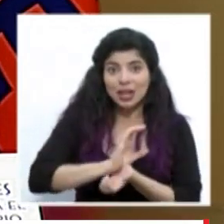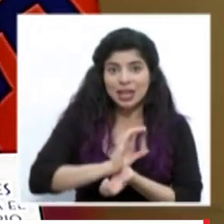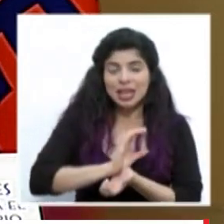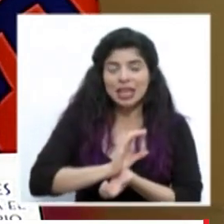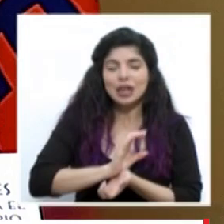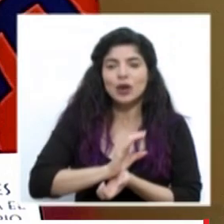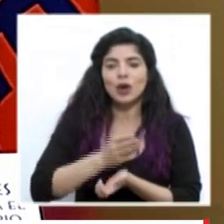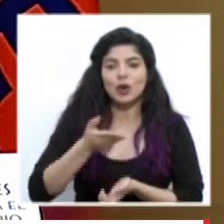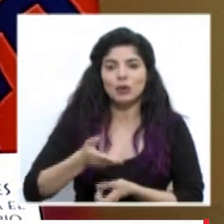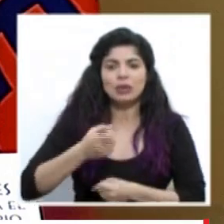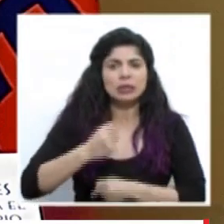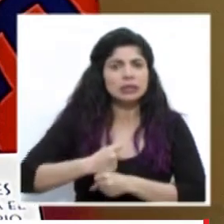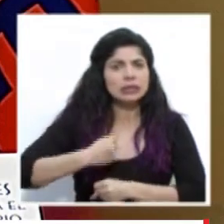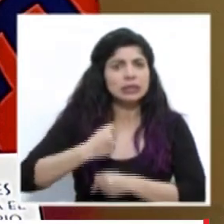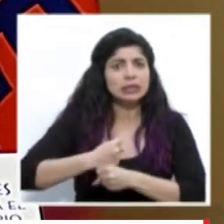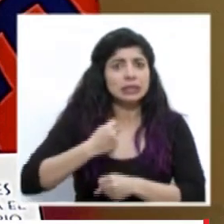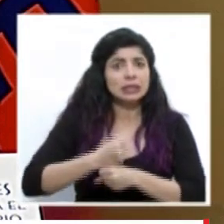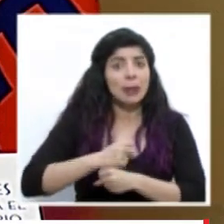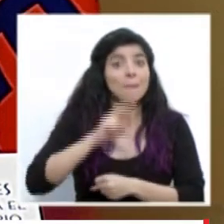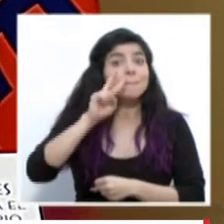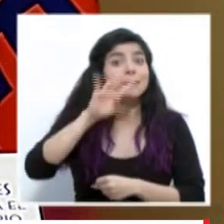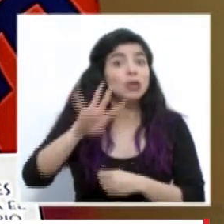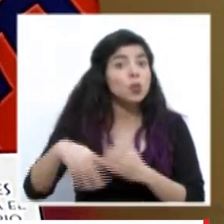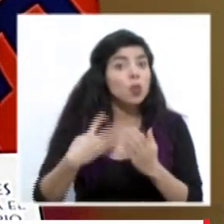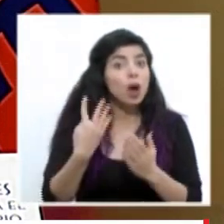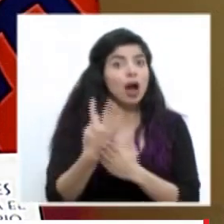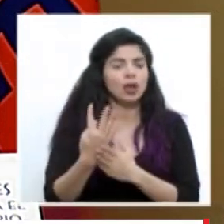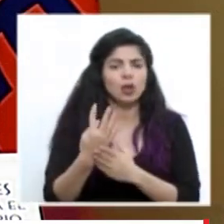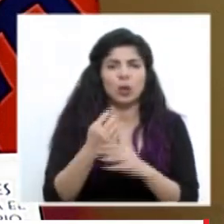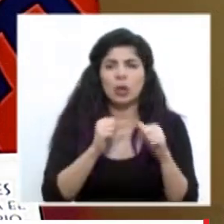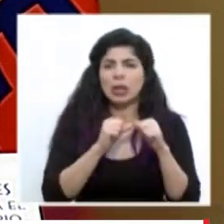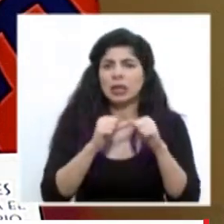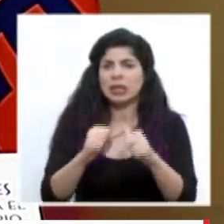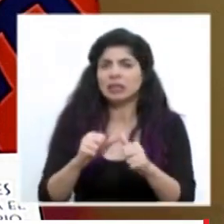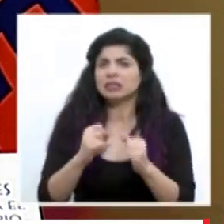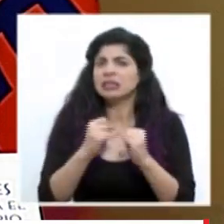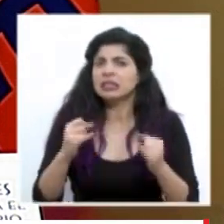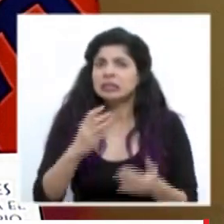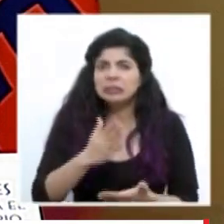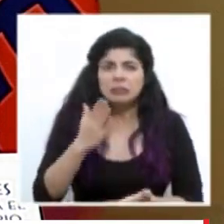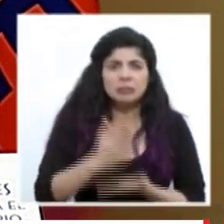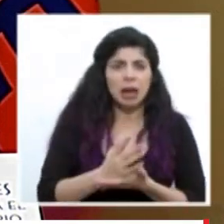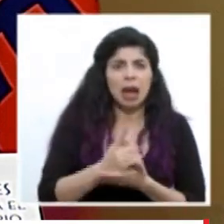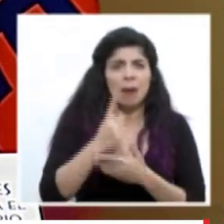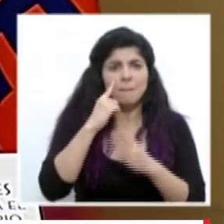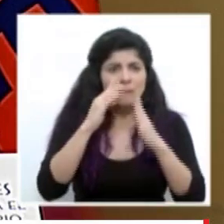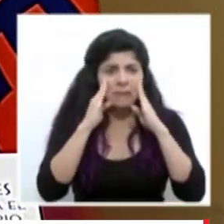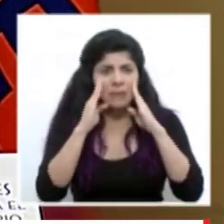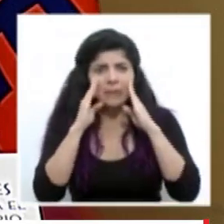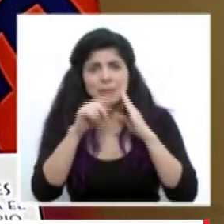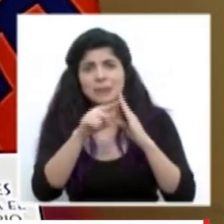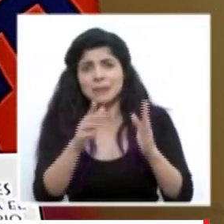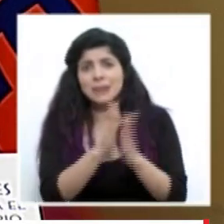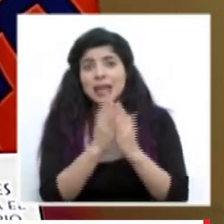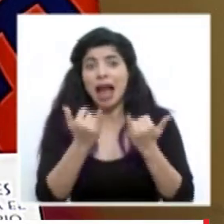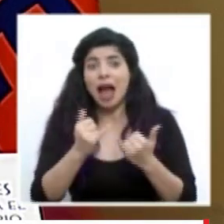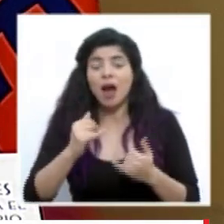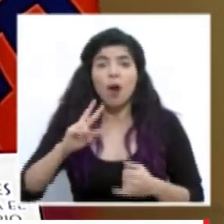estaban trabajando 24 horas de manera incansable para atender la demanda, un aumento